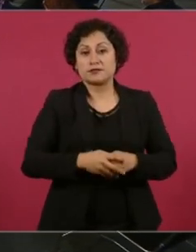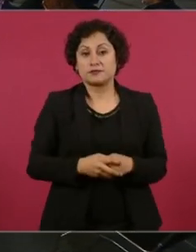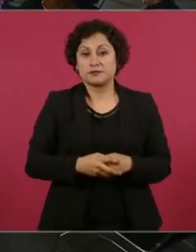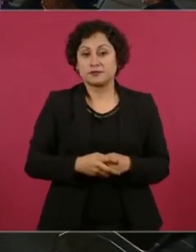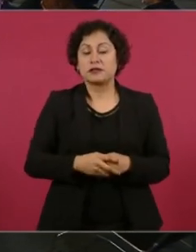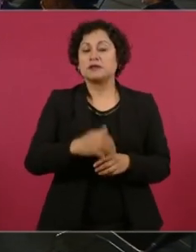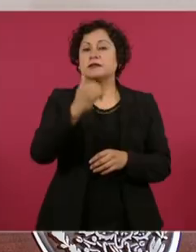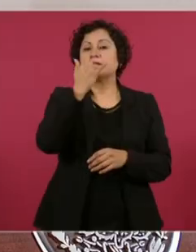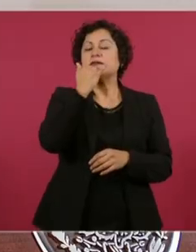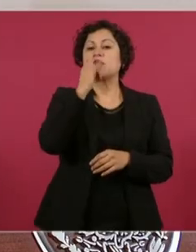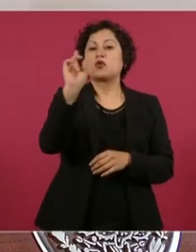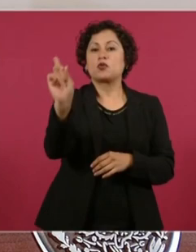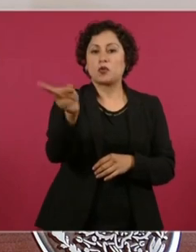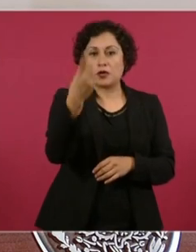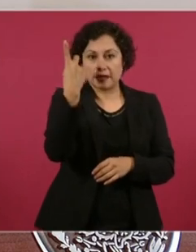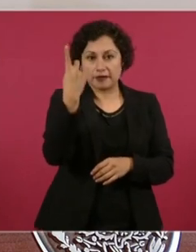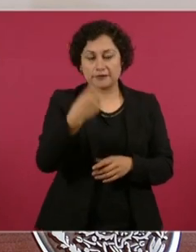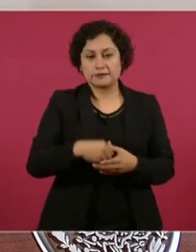6 mil millones de dólares, perdón.